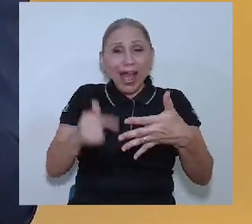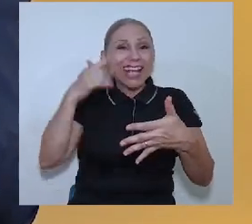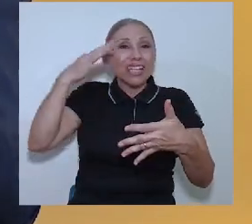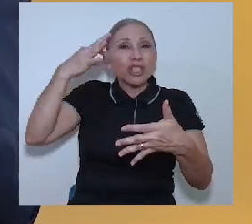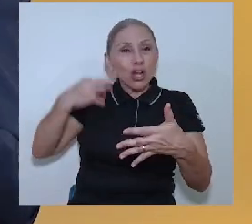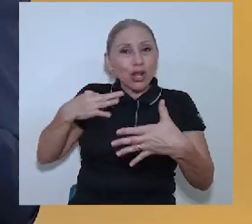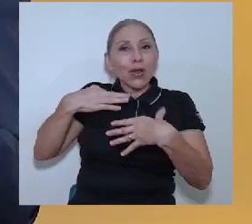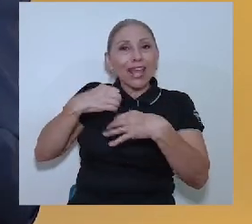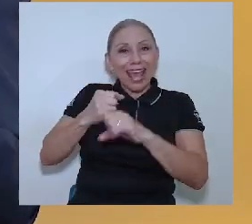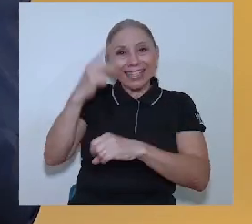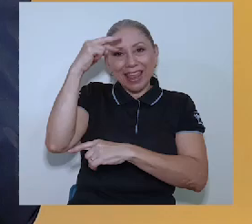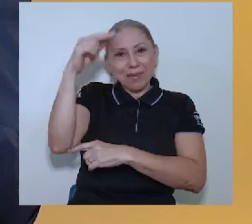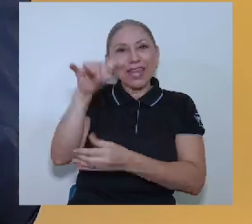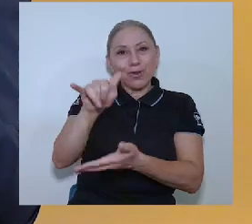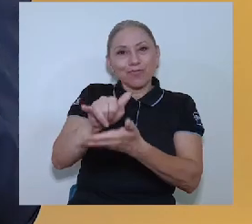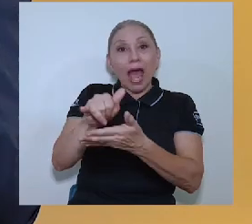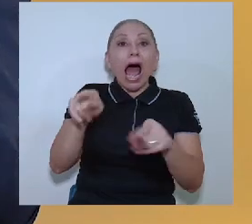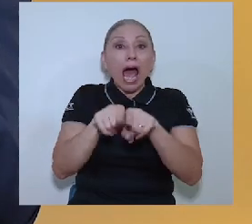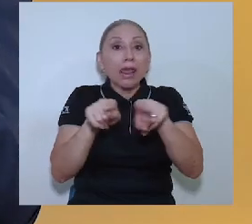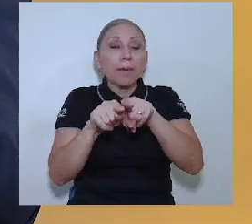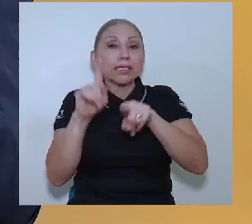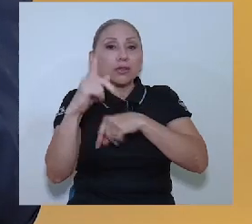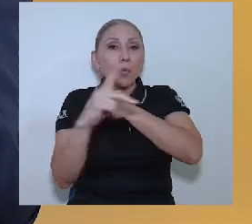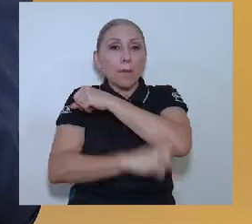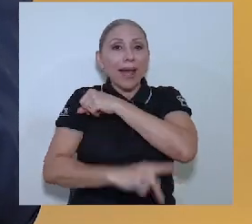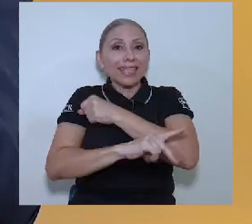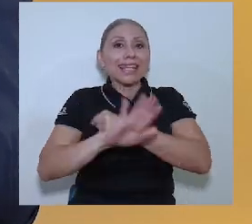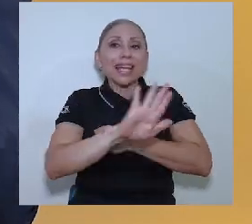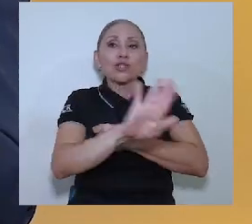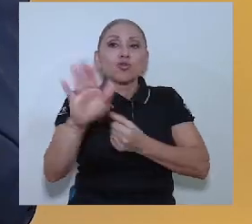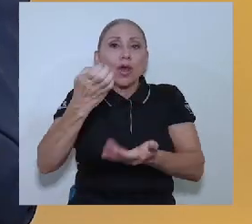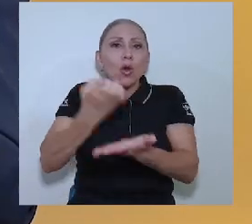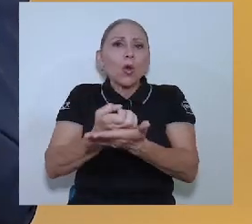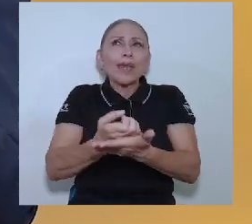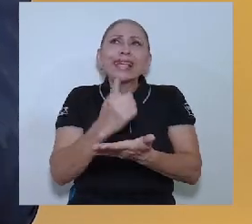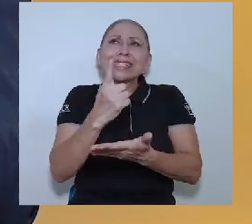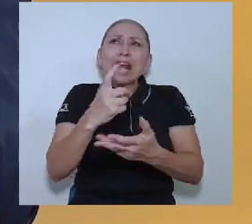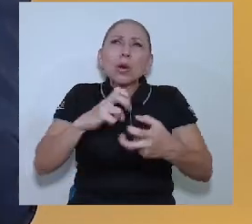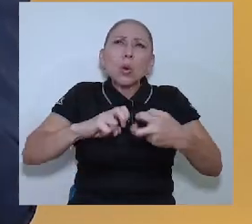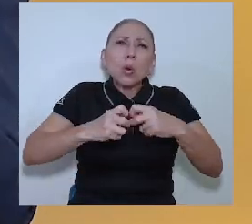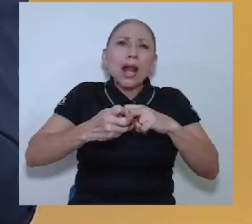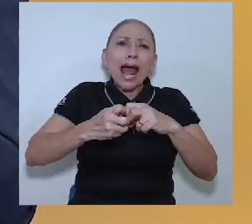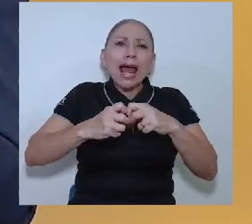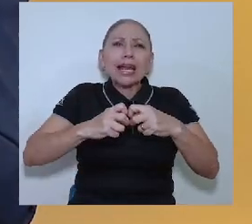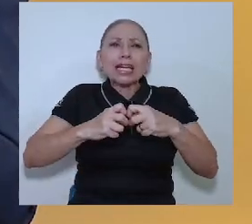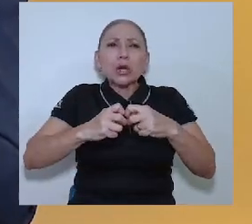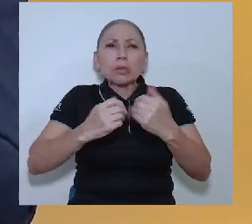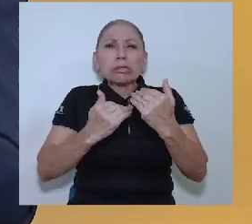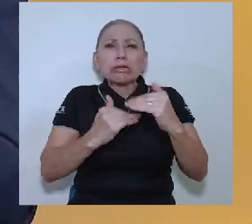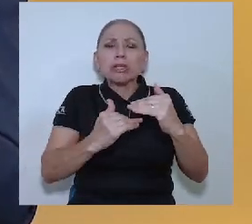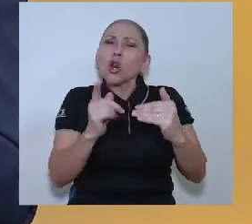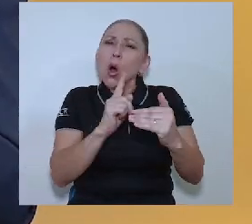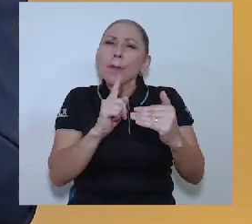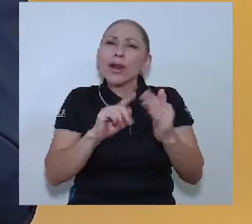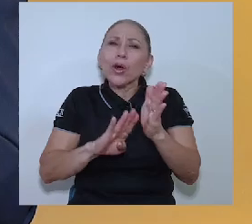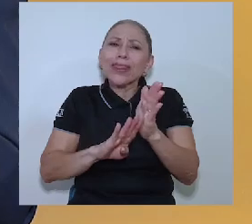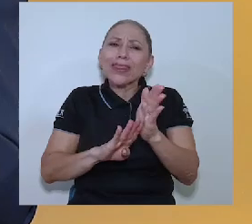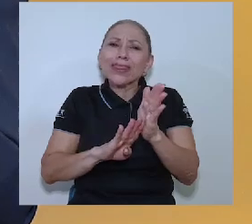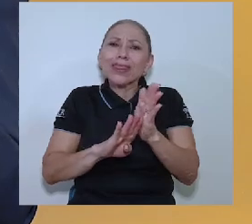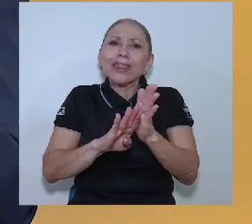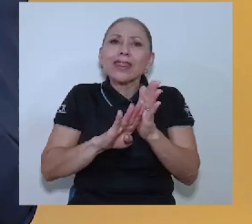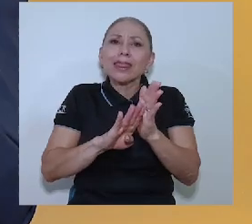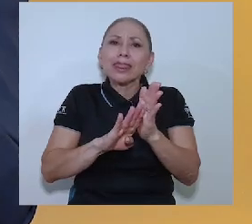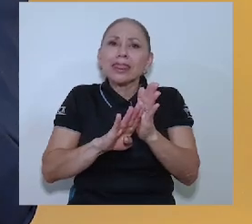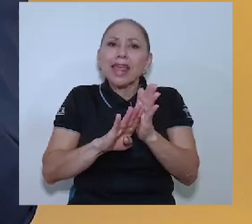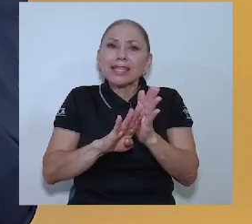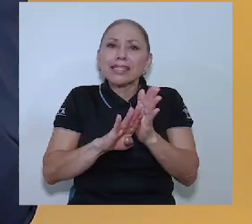México, además, es un país cuya economía está no en una recesión, sino en una desaceleración, y todo esto hace